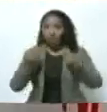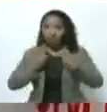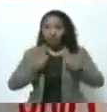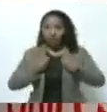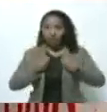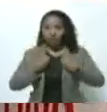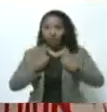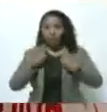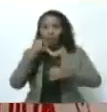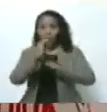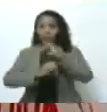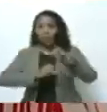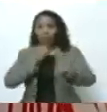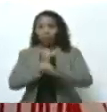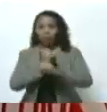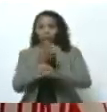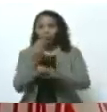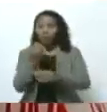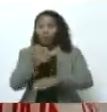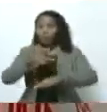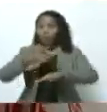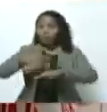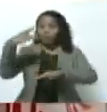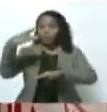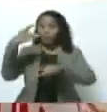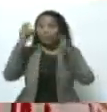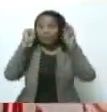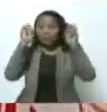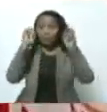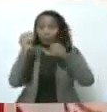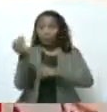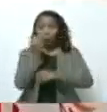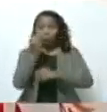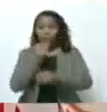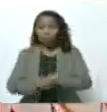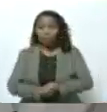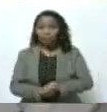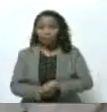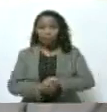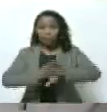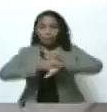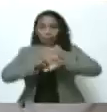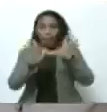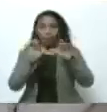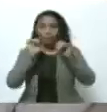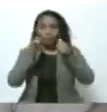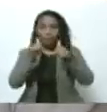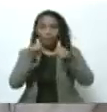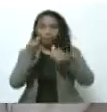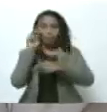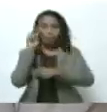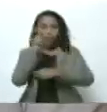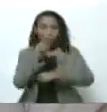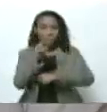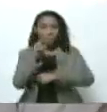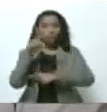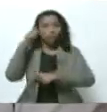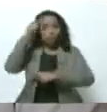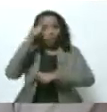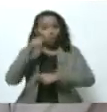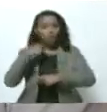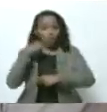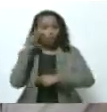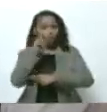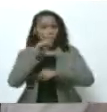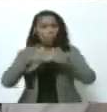coyuntura internacional muy delicada en materia de alimentos. Ya empezamos a ver unas imágenes, las vi en la